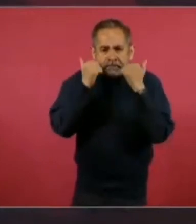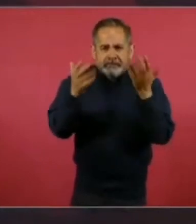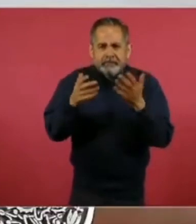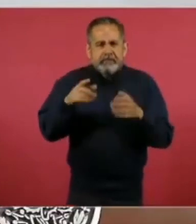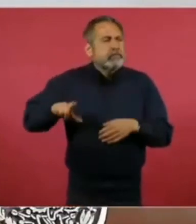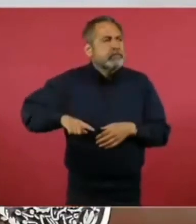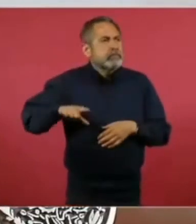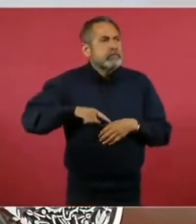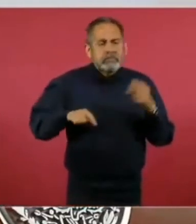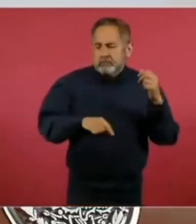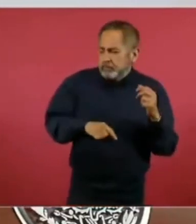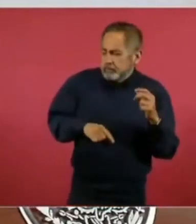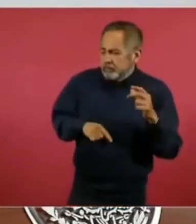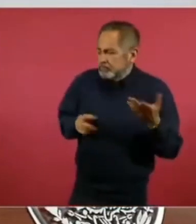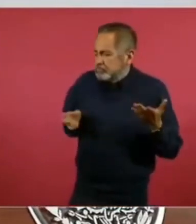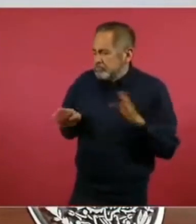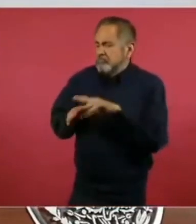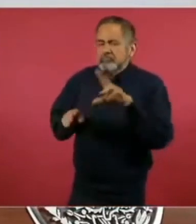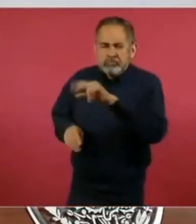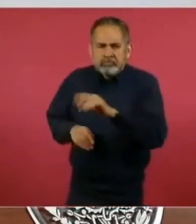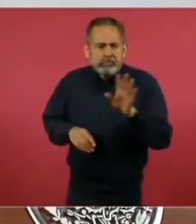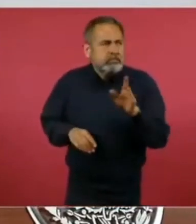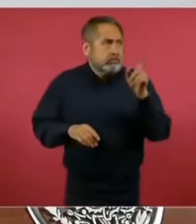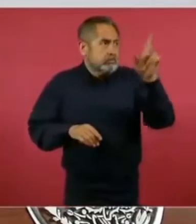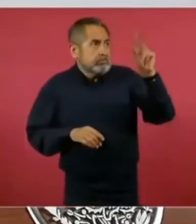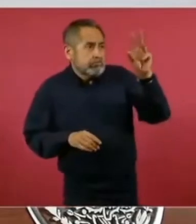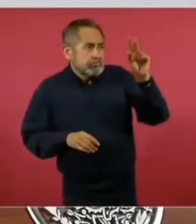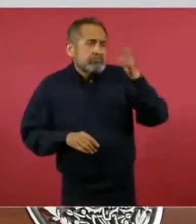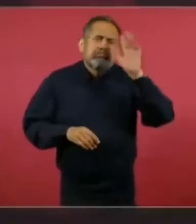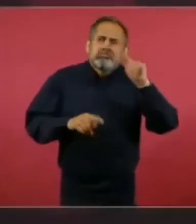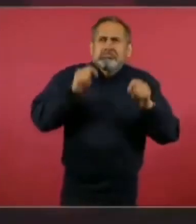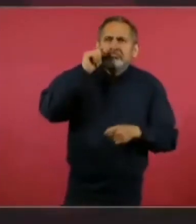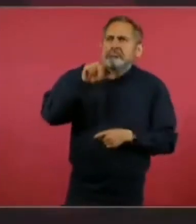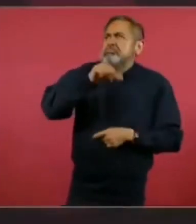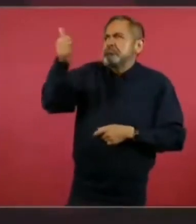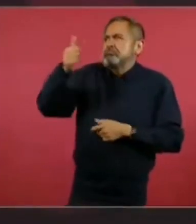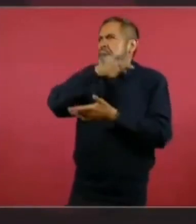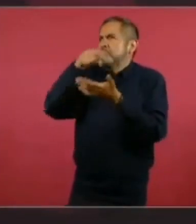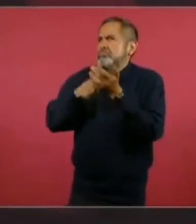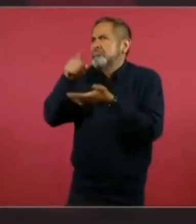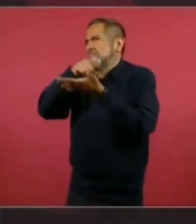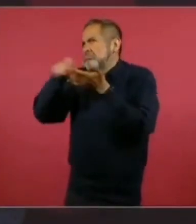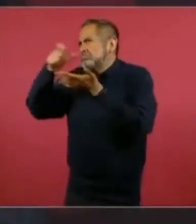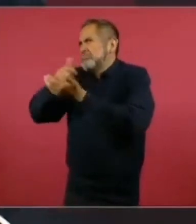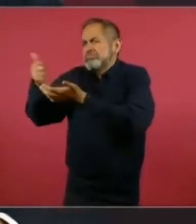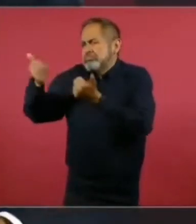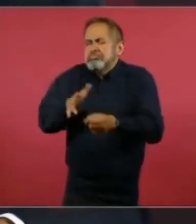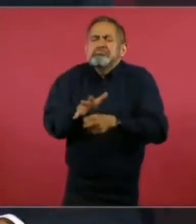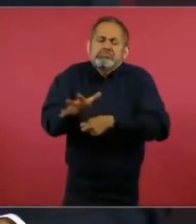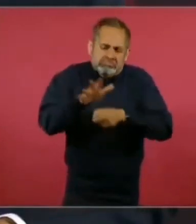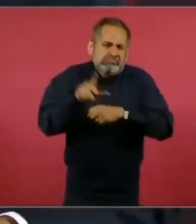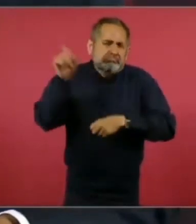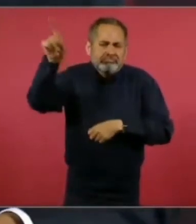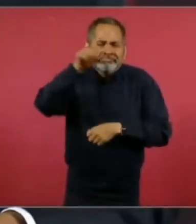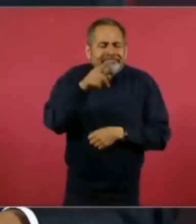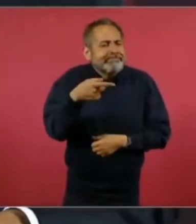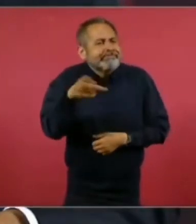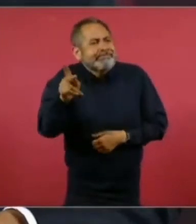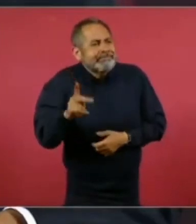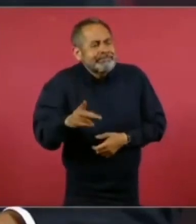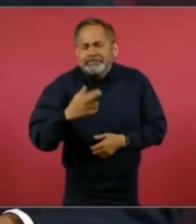hacer eso. O sea, siempre se conseguiría pues, la gasolina. De todas